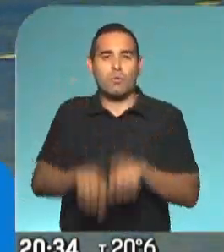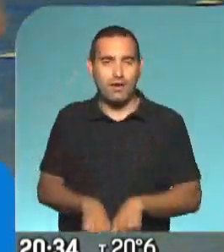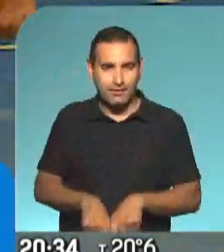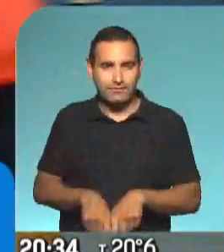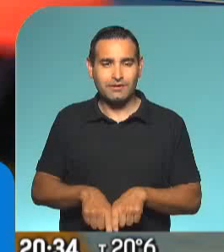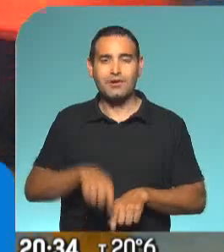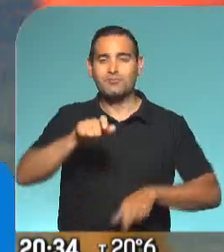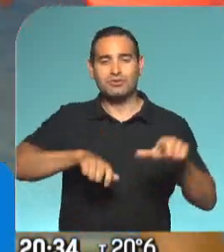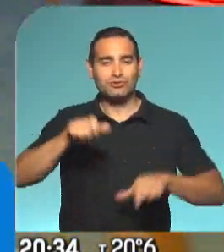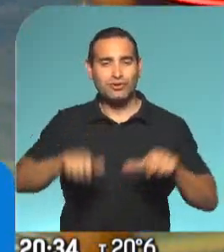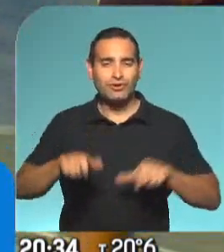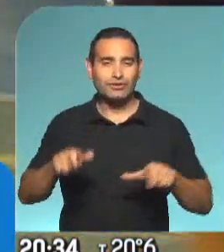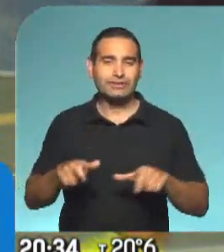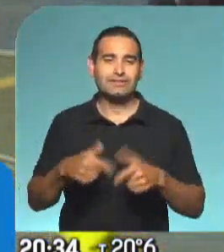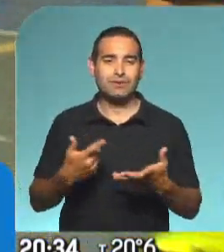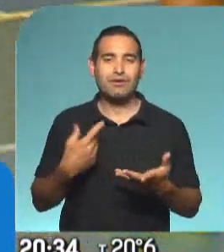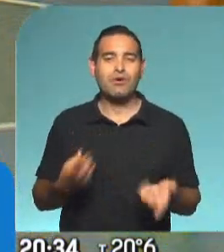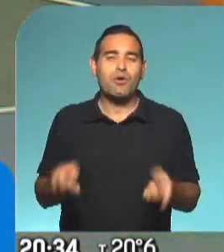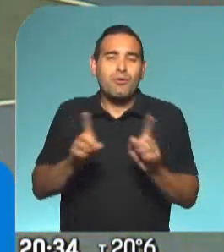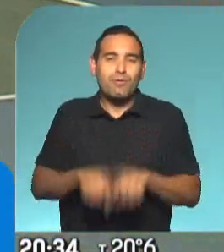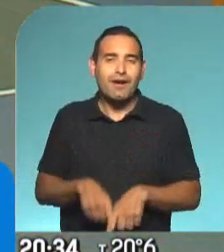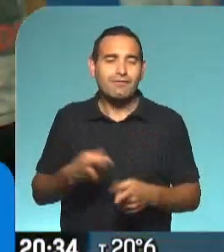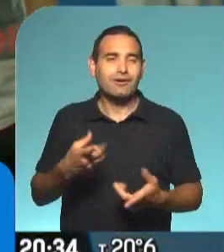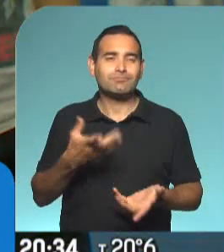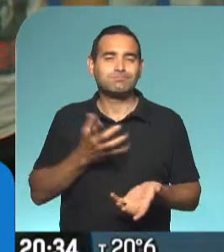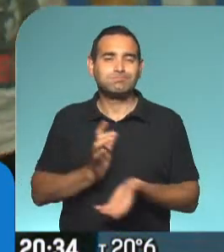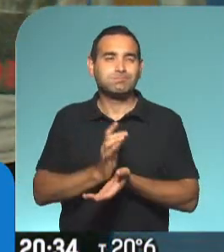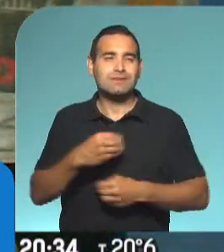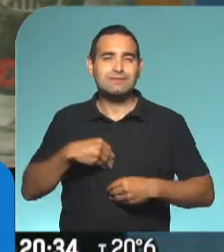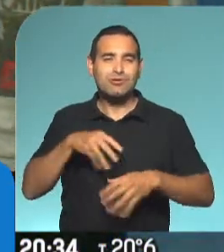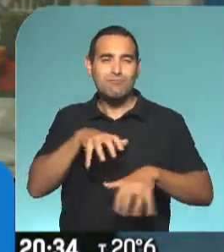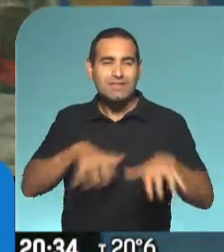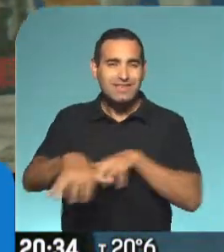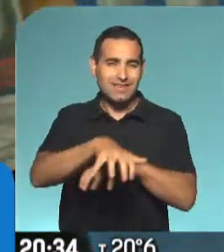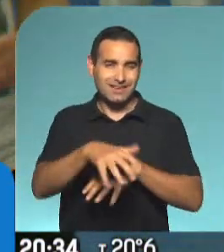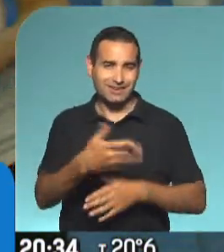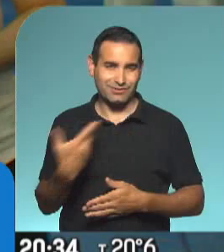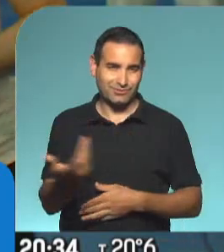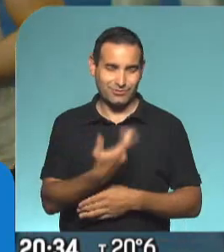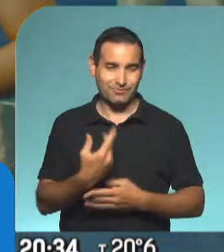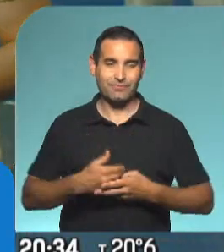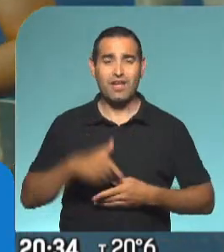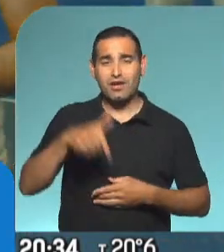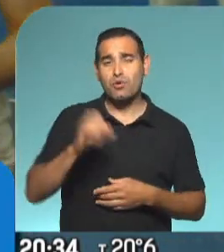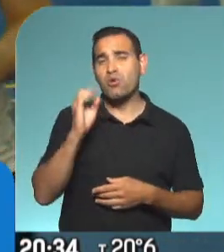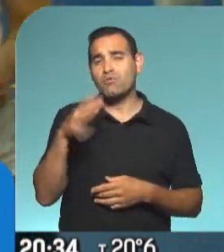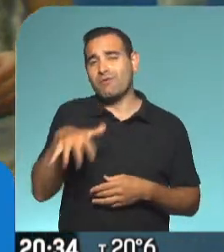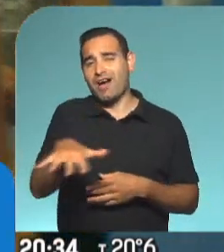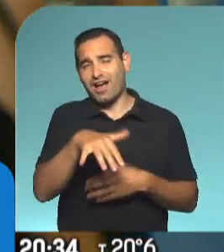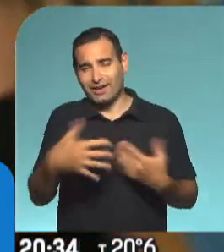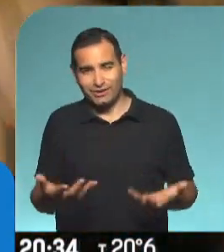gente para que vuelva a existir esa empatía que hay entre todos nosotros. Esto es un club de barrio,